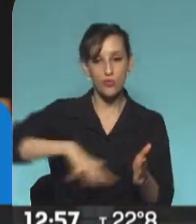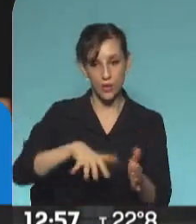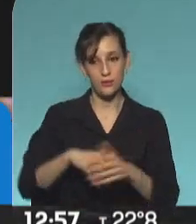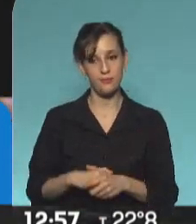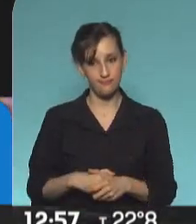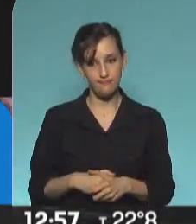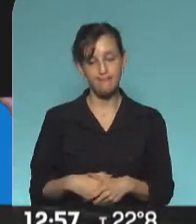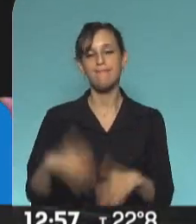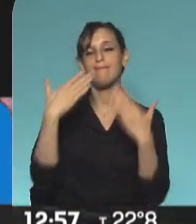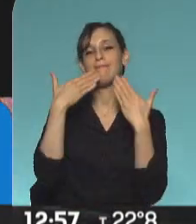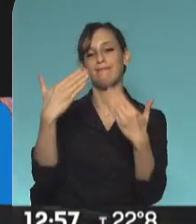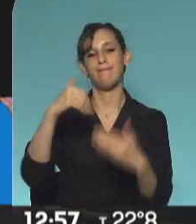país gracias flores